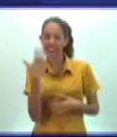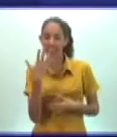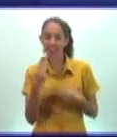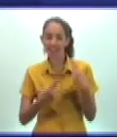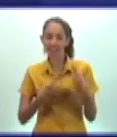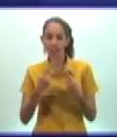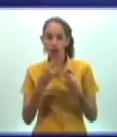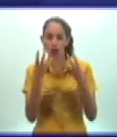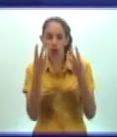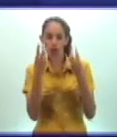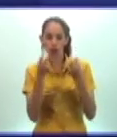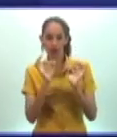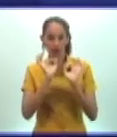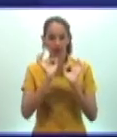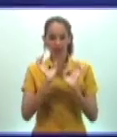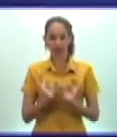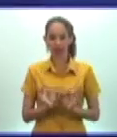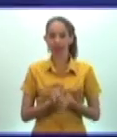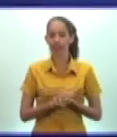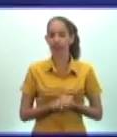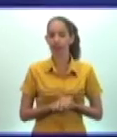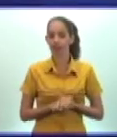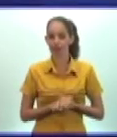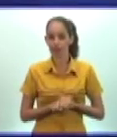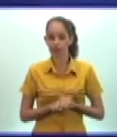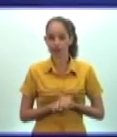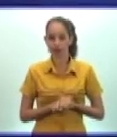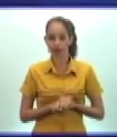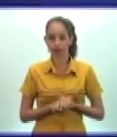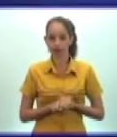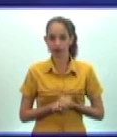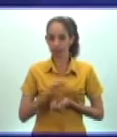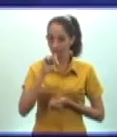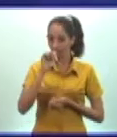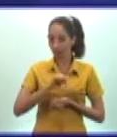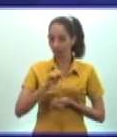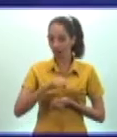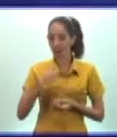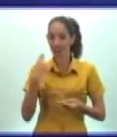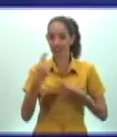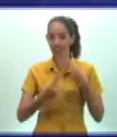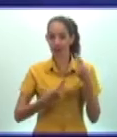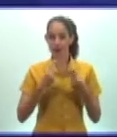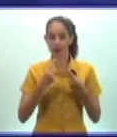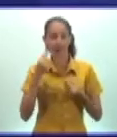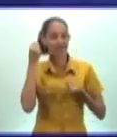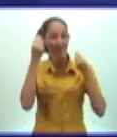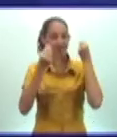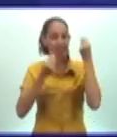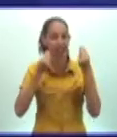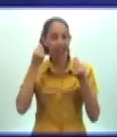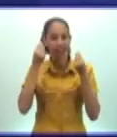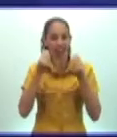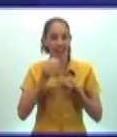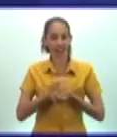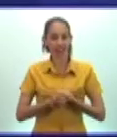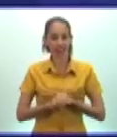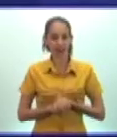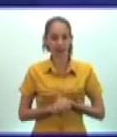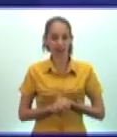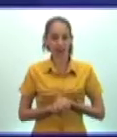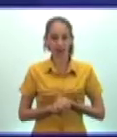reales y el cálculo con operaciones de conjunto. Te invito ahora a que reflexione